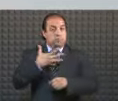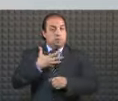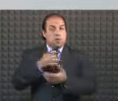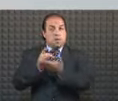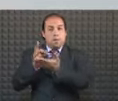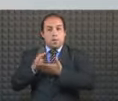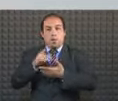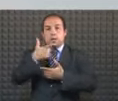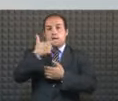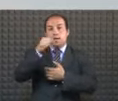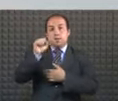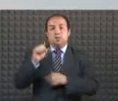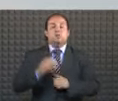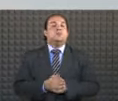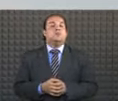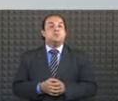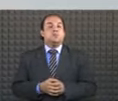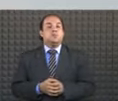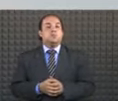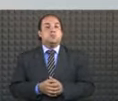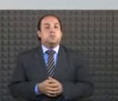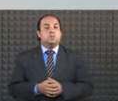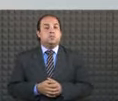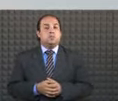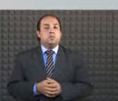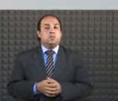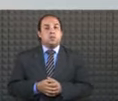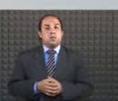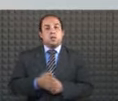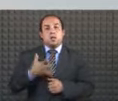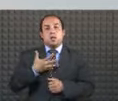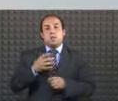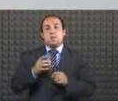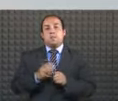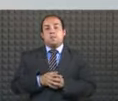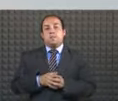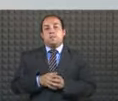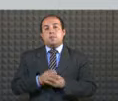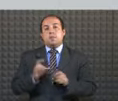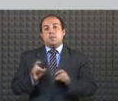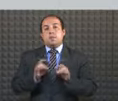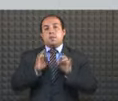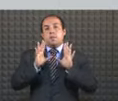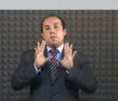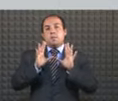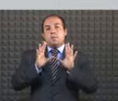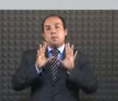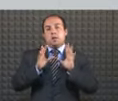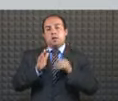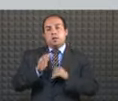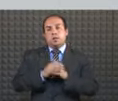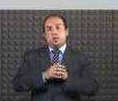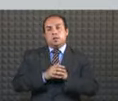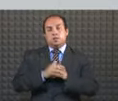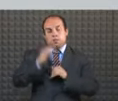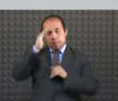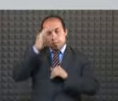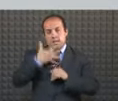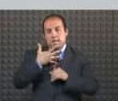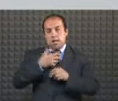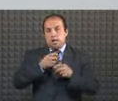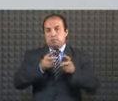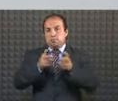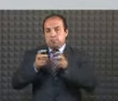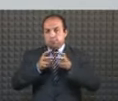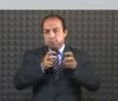abasto. Y en todo caso, pues ellos tienen que presentar denuncias si es que están considerando que hay